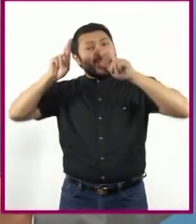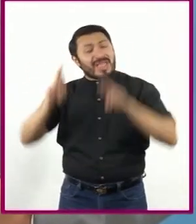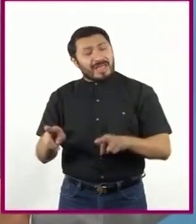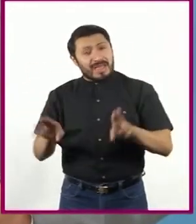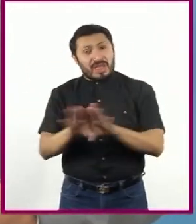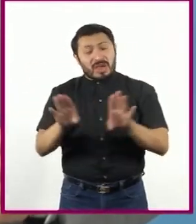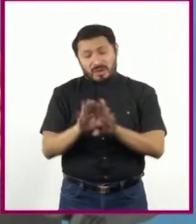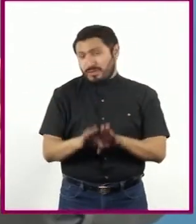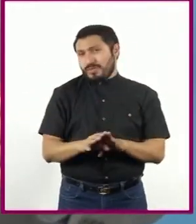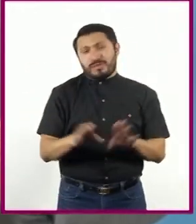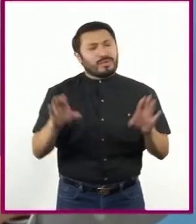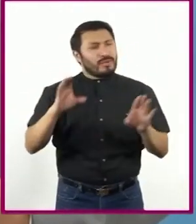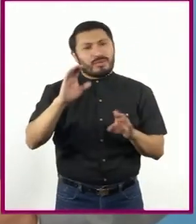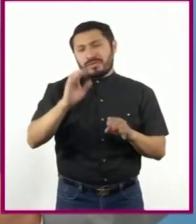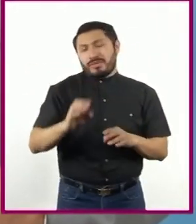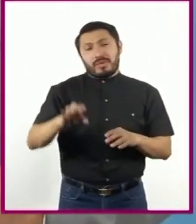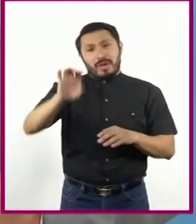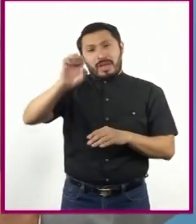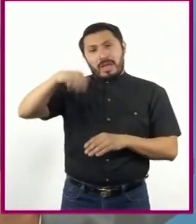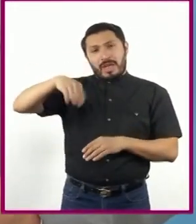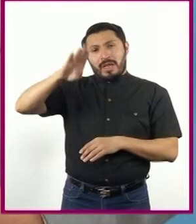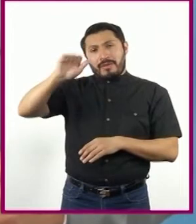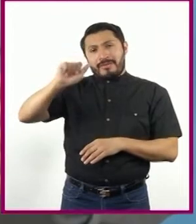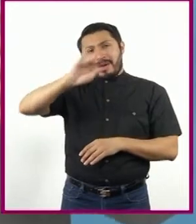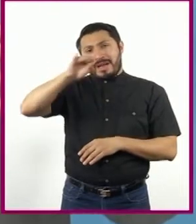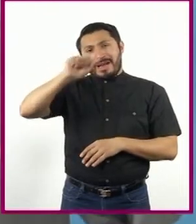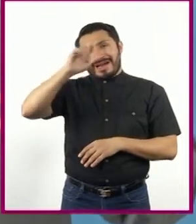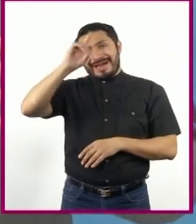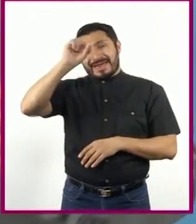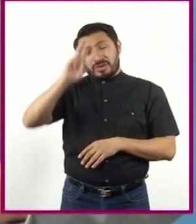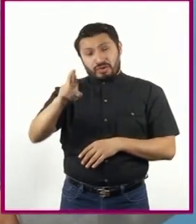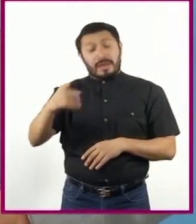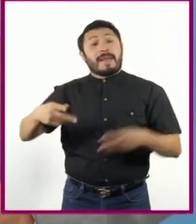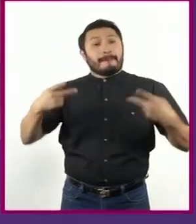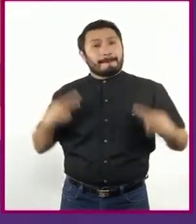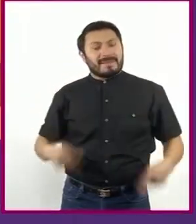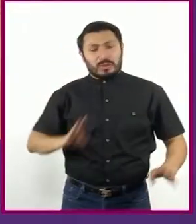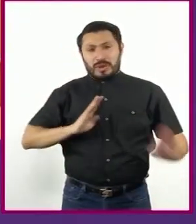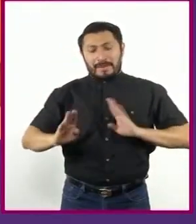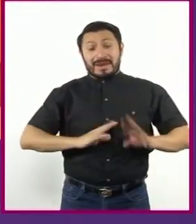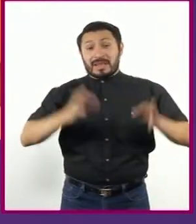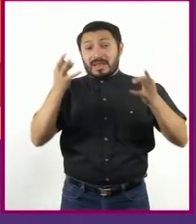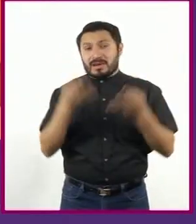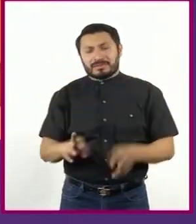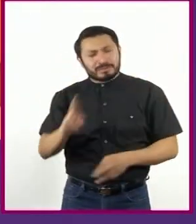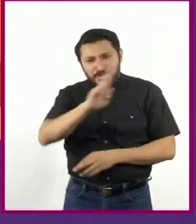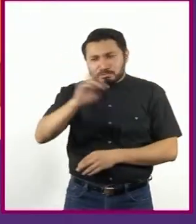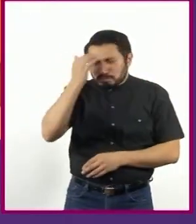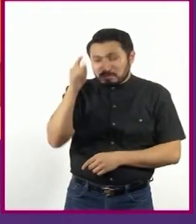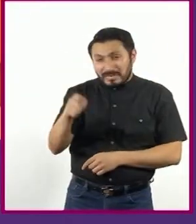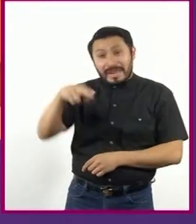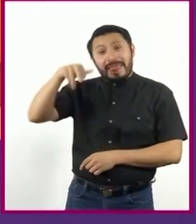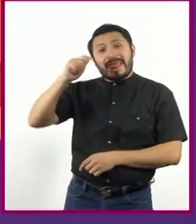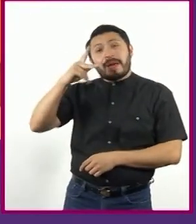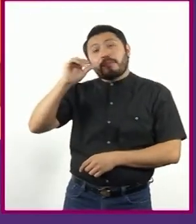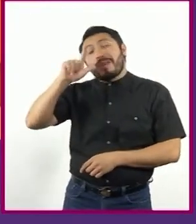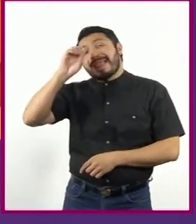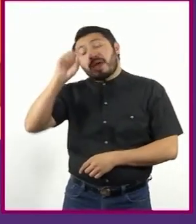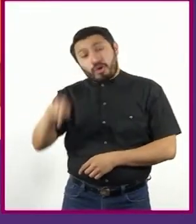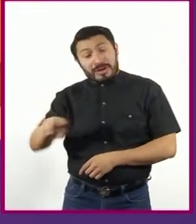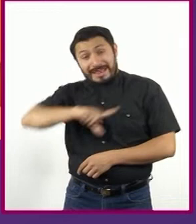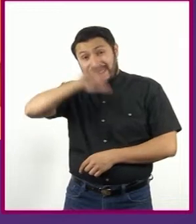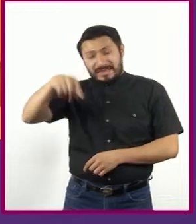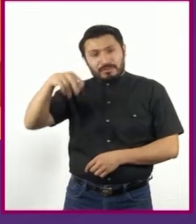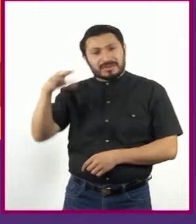un embajador, a un militar destacado, Napoleón Bonaparte. Luego lo nombraron cónsul